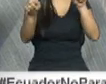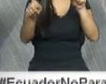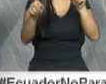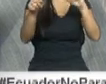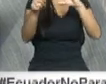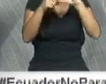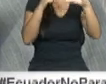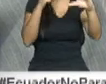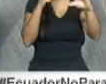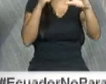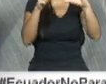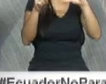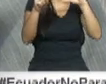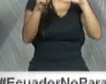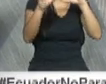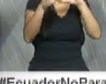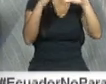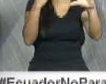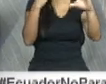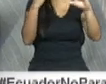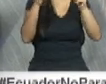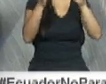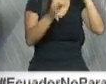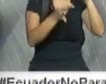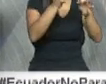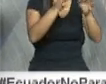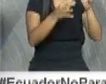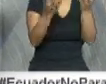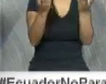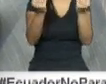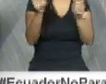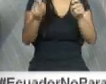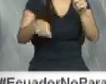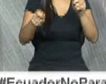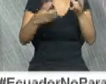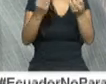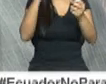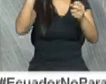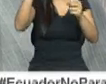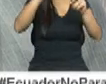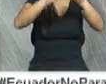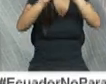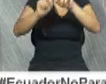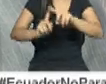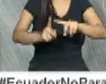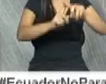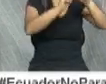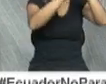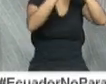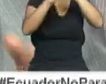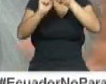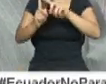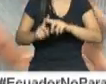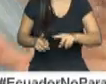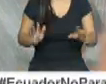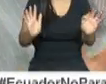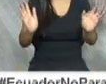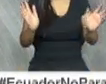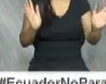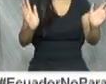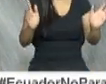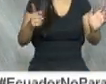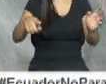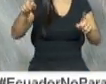abogados, y cuando hay dos abogados hay tres opiniones, y es muy difícil, ¿no? Y siempre le encuentran la forma de